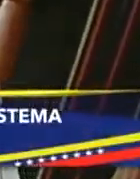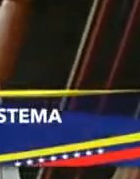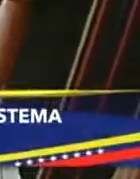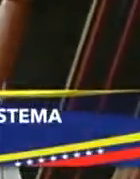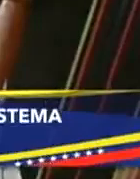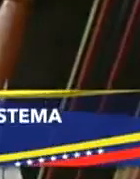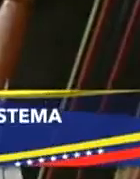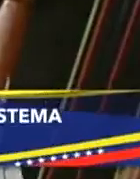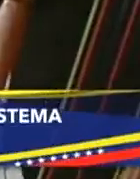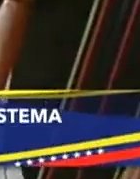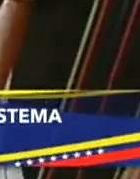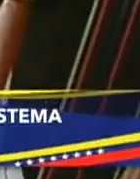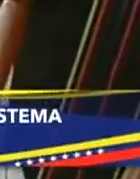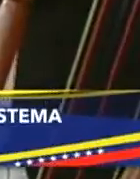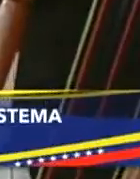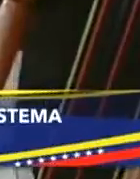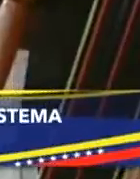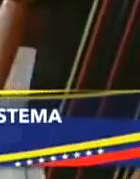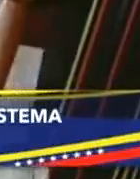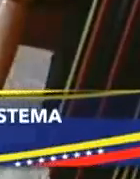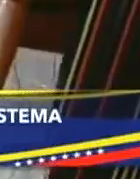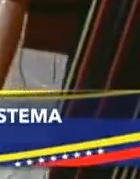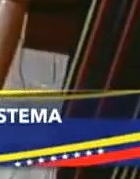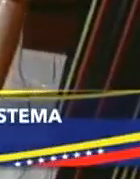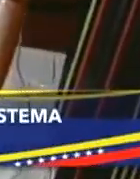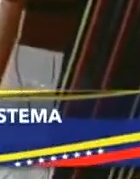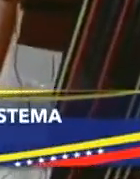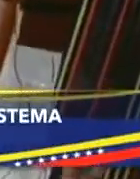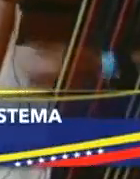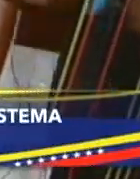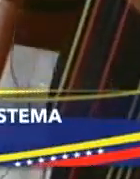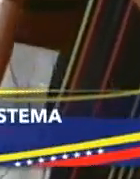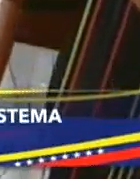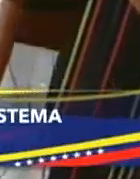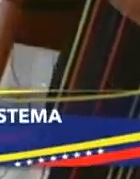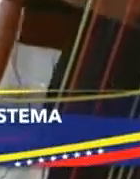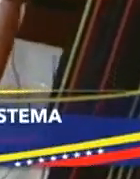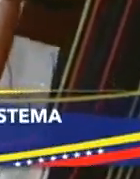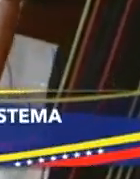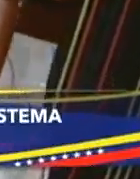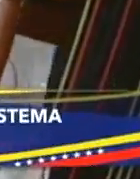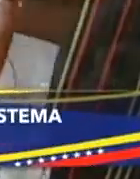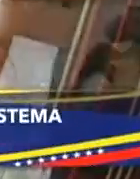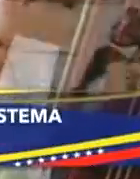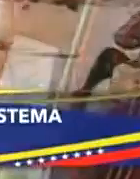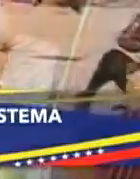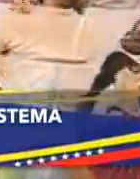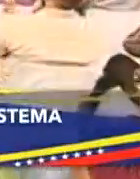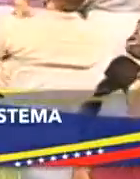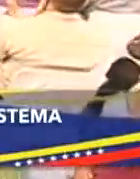¿oíste? Buen gañote, chico, vamos a darle un aplauso a ese cantante de 12 años.